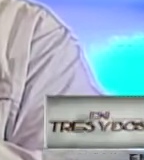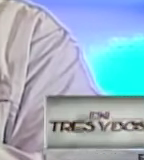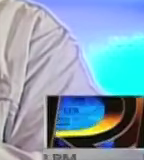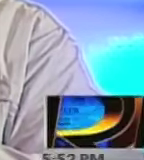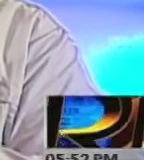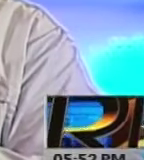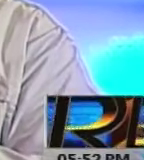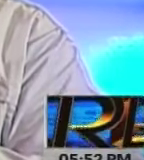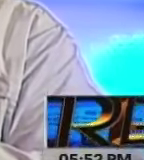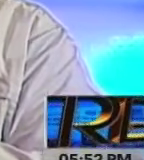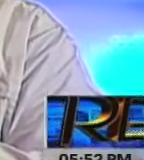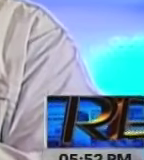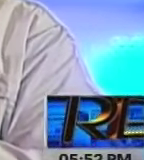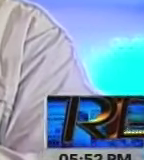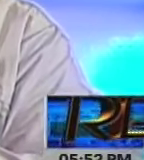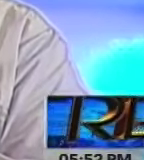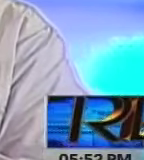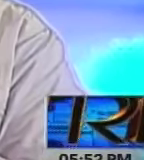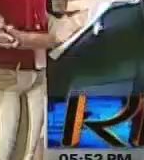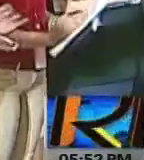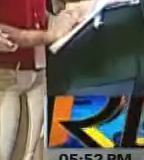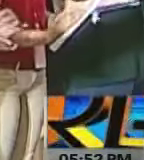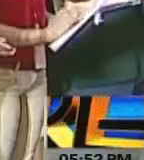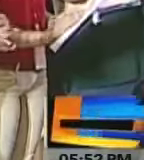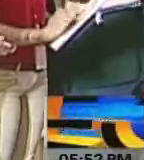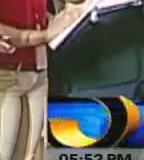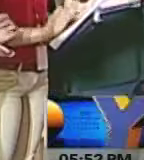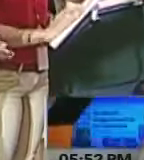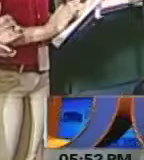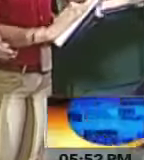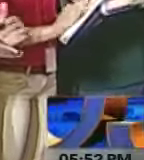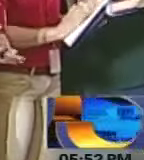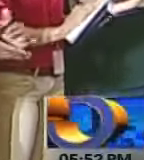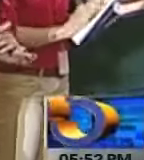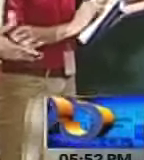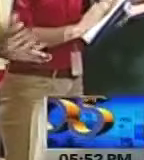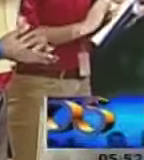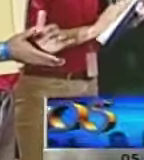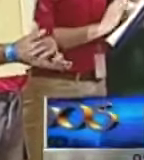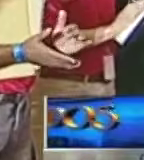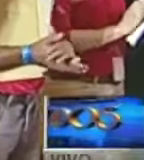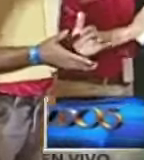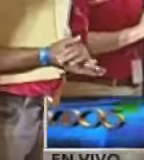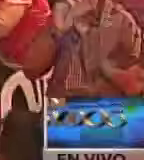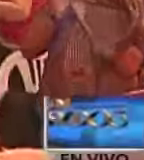nacional revolucionaria, democrática y popular de radio y televisión.